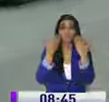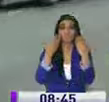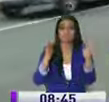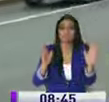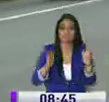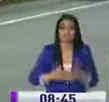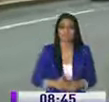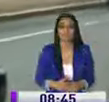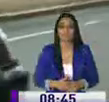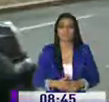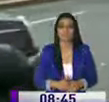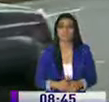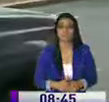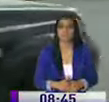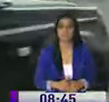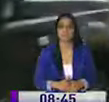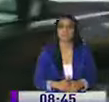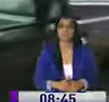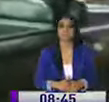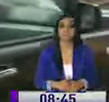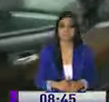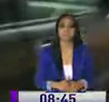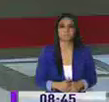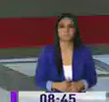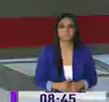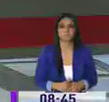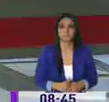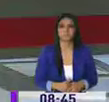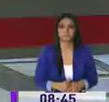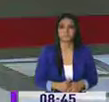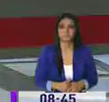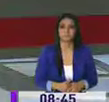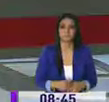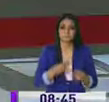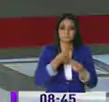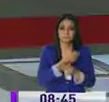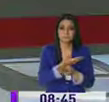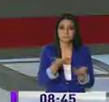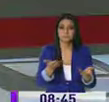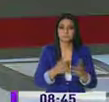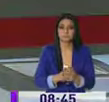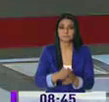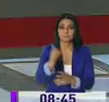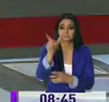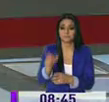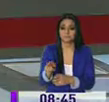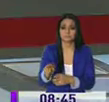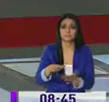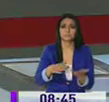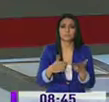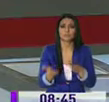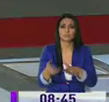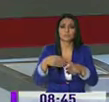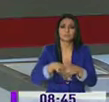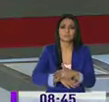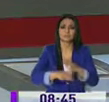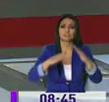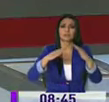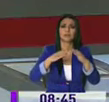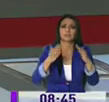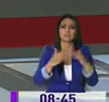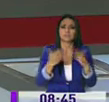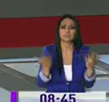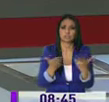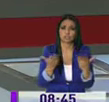en kit informó iván casa min contarles ahora que un ciudadano fue asesinado en el interior de un domicilio esto pasó